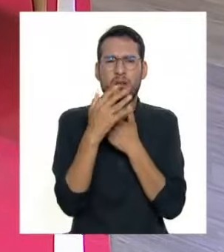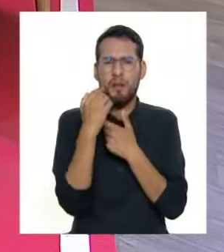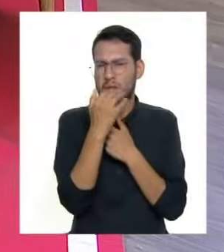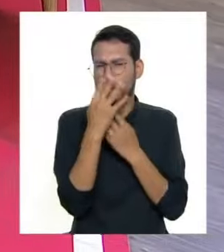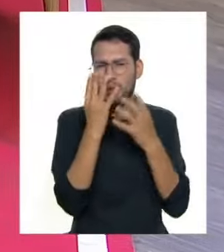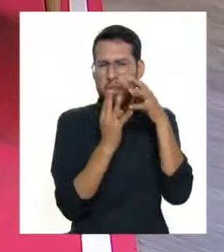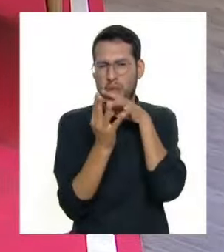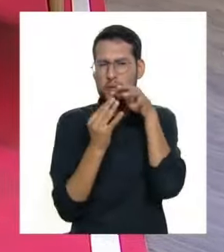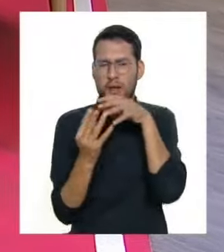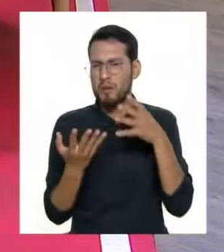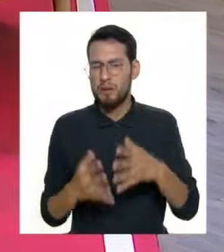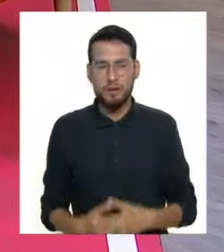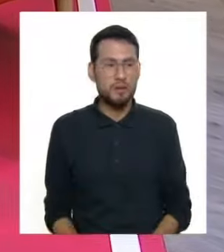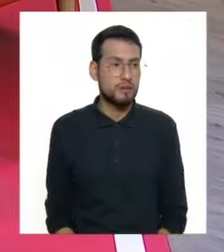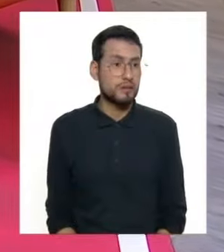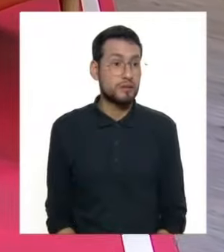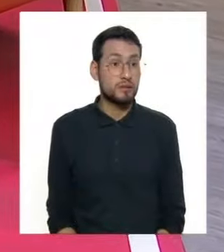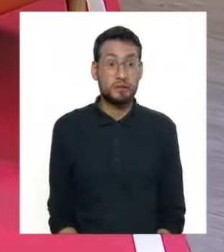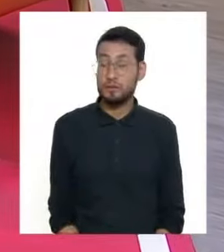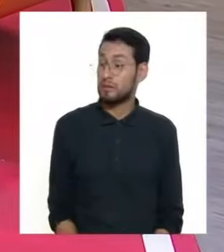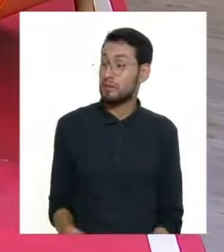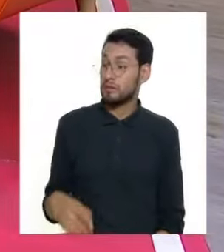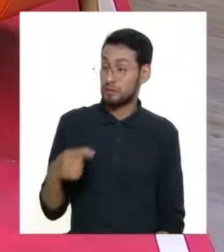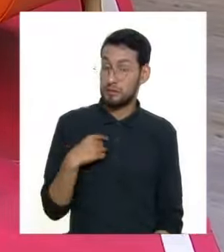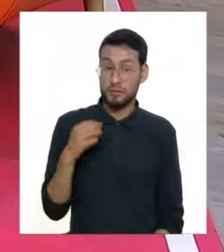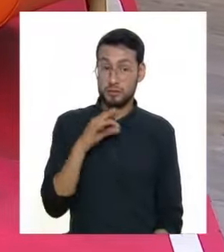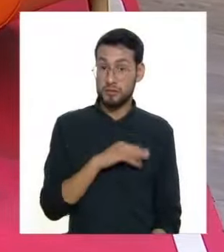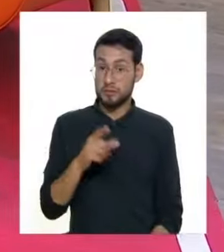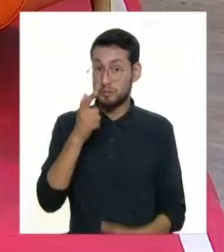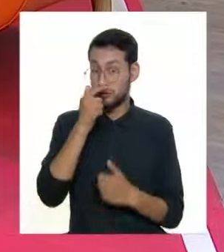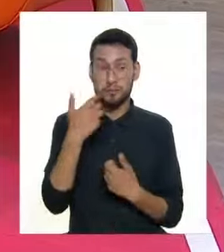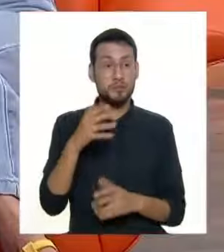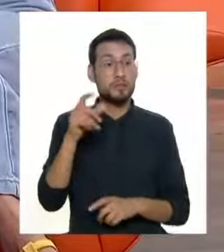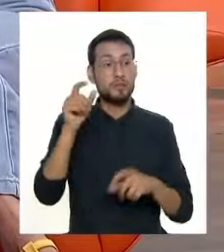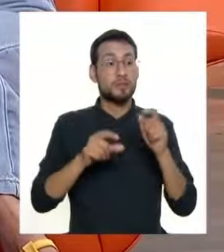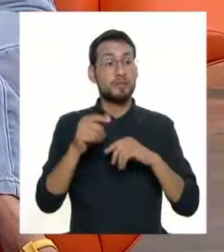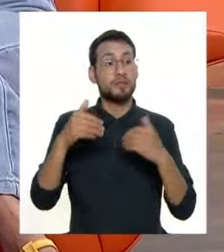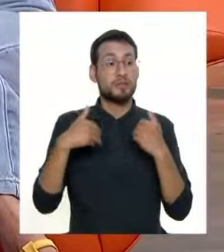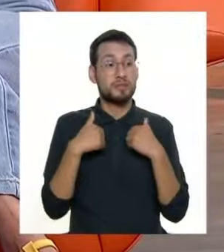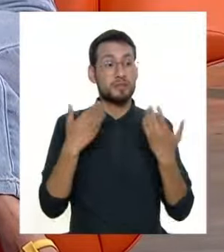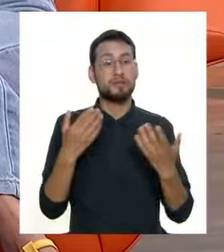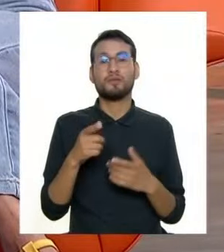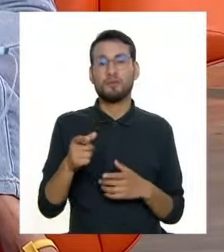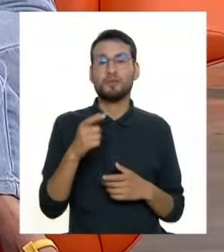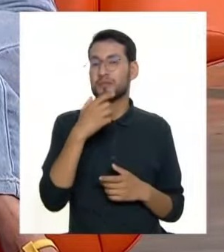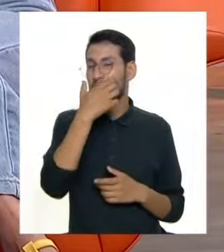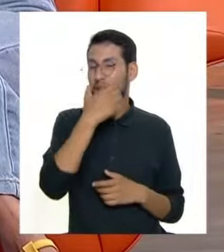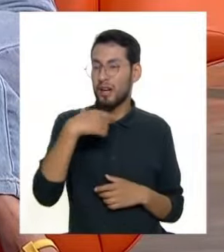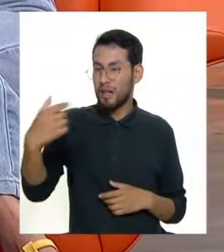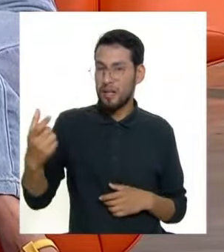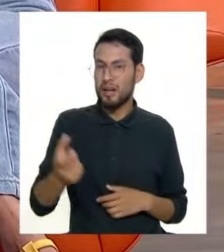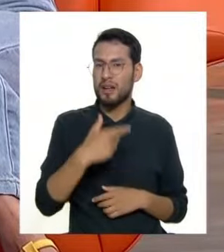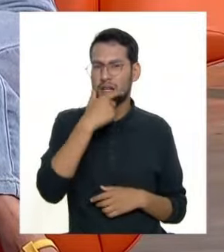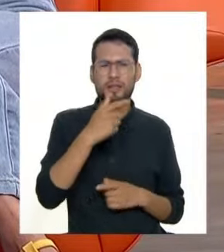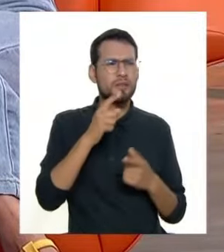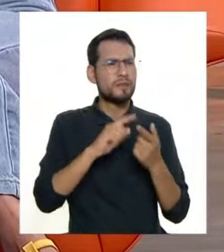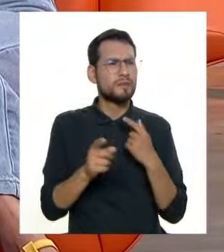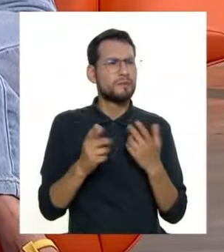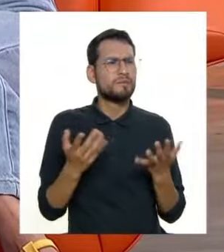todo. Hay, yo aprovecho a propósito de esta pregunta, hay mucha gente que tiene esas prótesis movibles, ¿no? Claro, claro. Pero